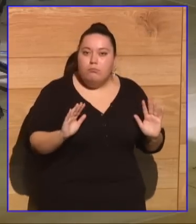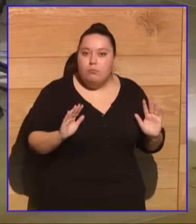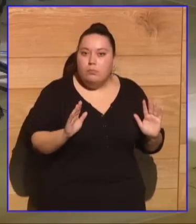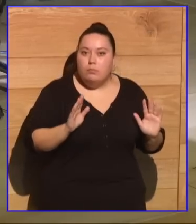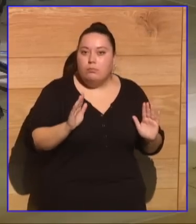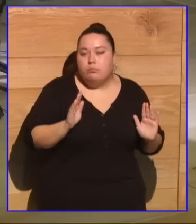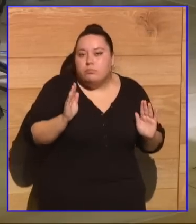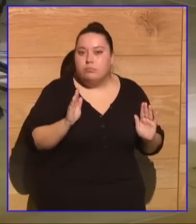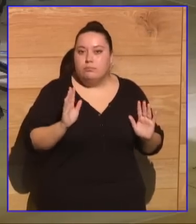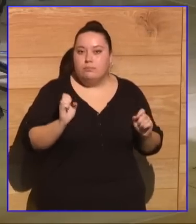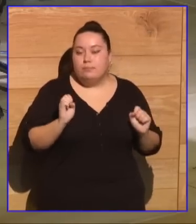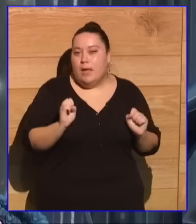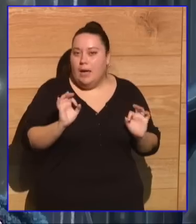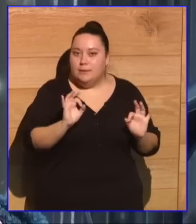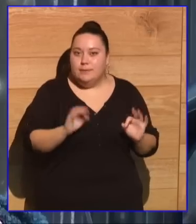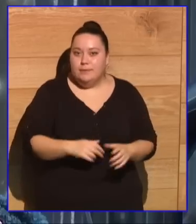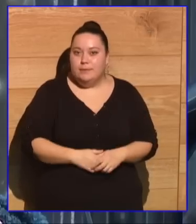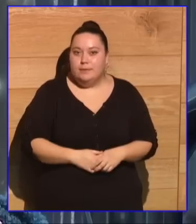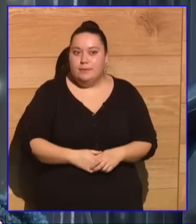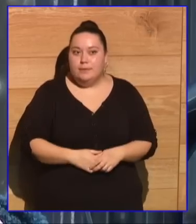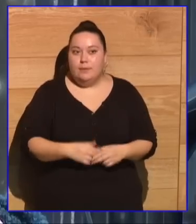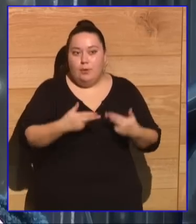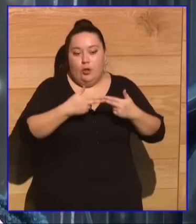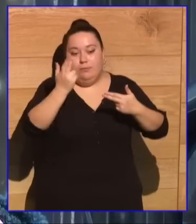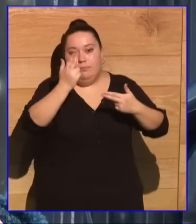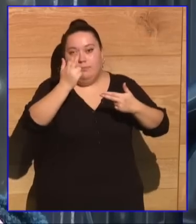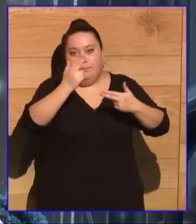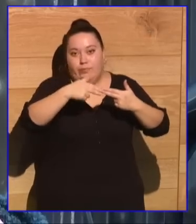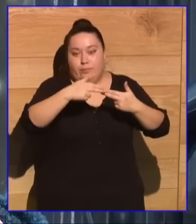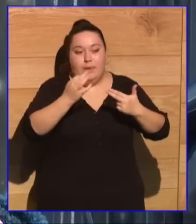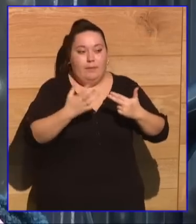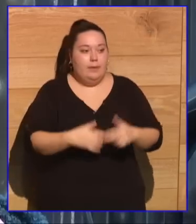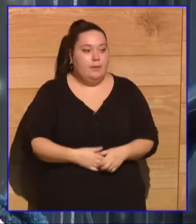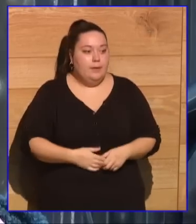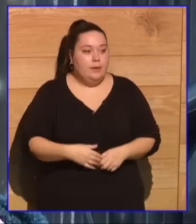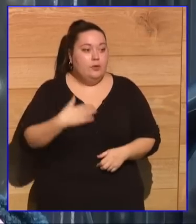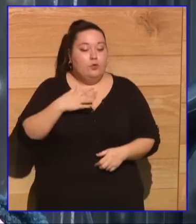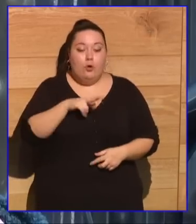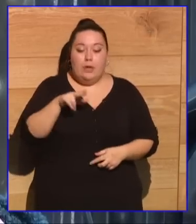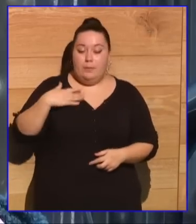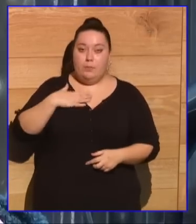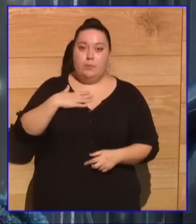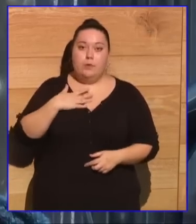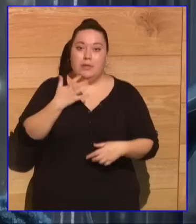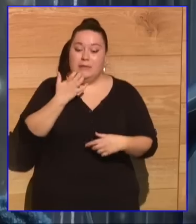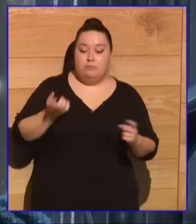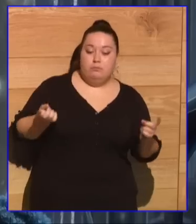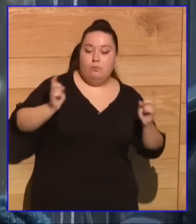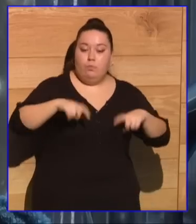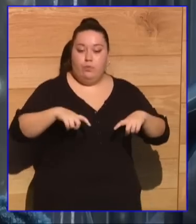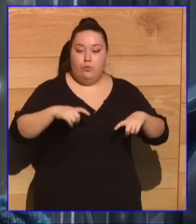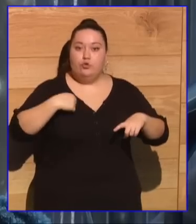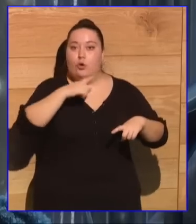tus sueños. Claro. Claro, Hombre. pero baja la bandera O antes. sea, por ejemplo, yo lo que hago con mis hermanos, que cuando quedamos, pues llevo